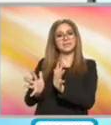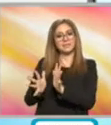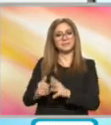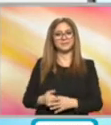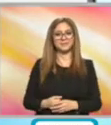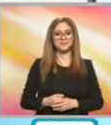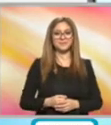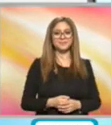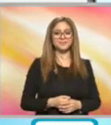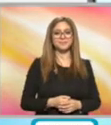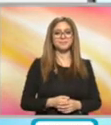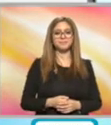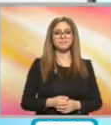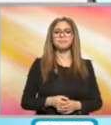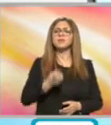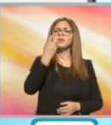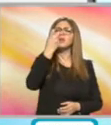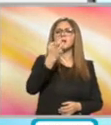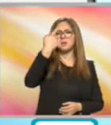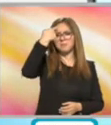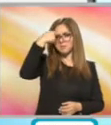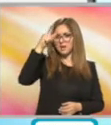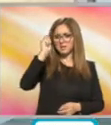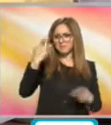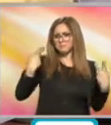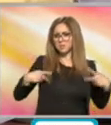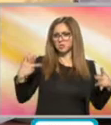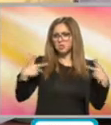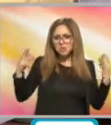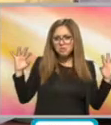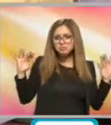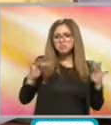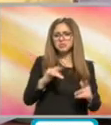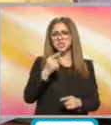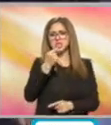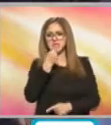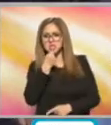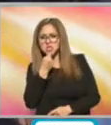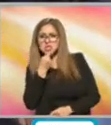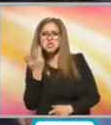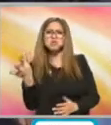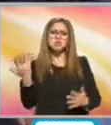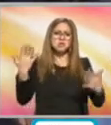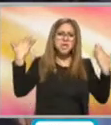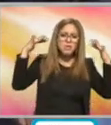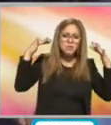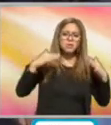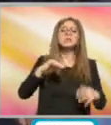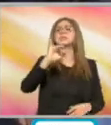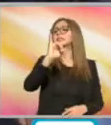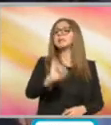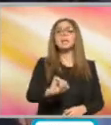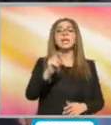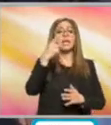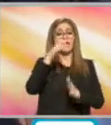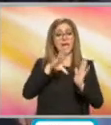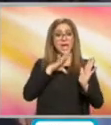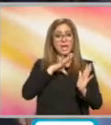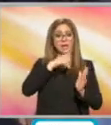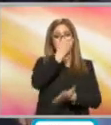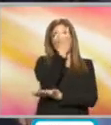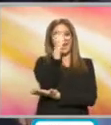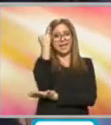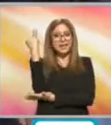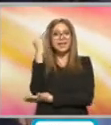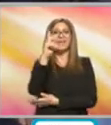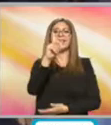Oye, ¿este evento está dirigido para todo público? Para Niños, todo grandes. público. De hecho, va a haber un jardín de Destroyer,